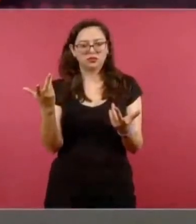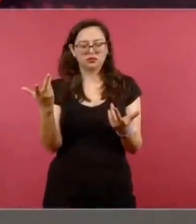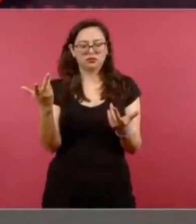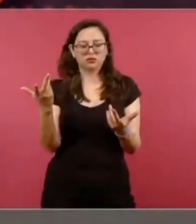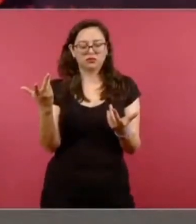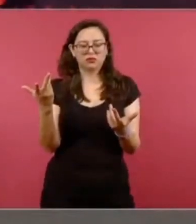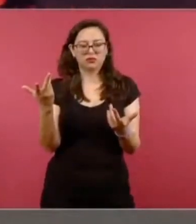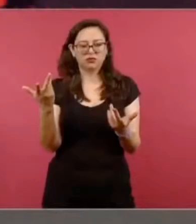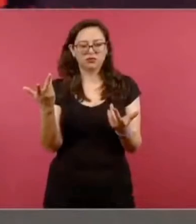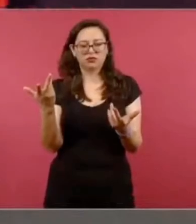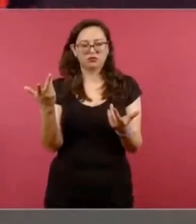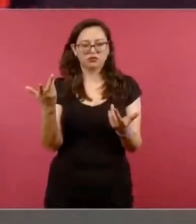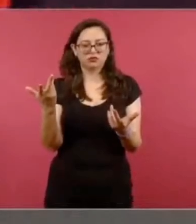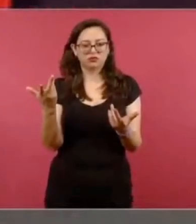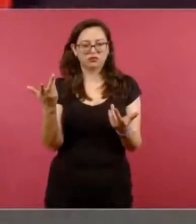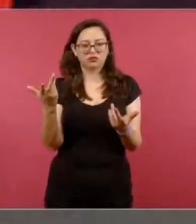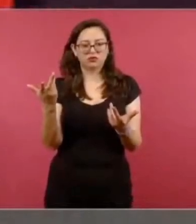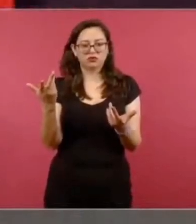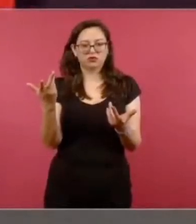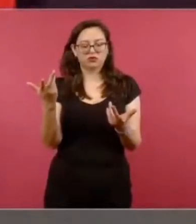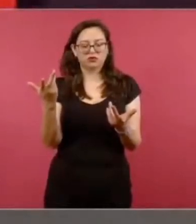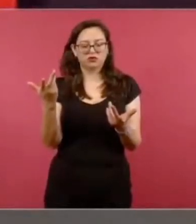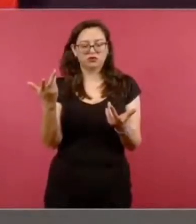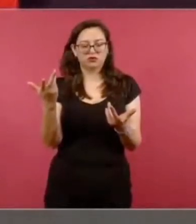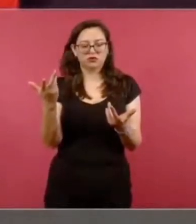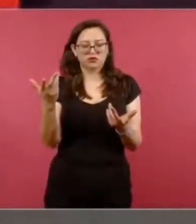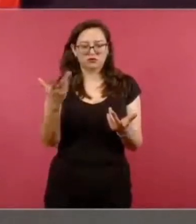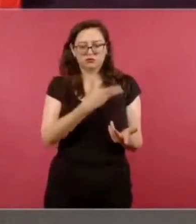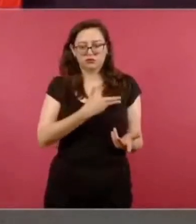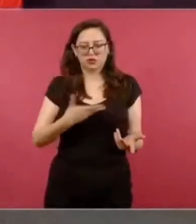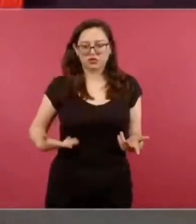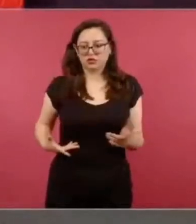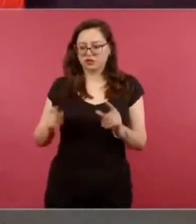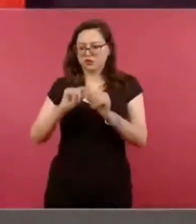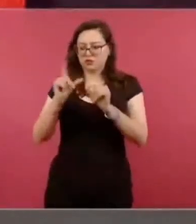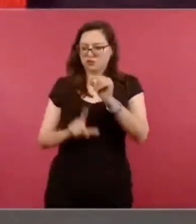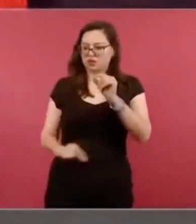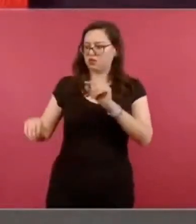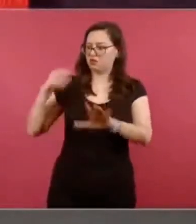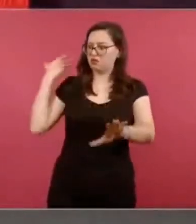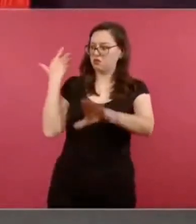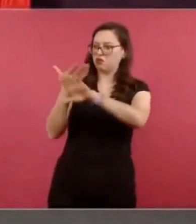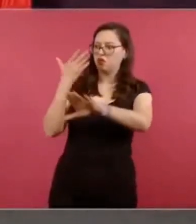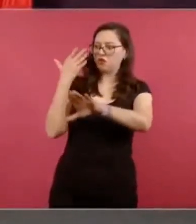imagen política moral del presidente de México,